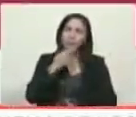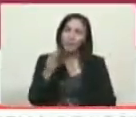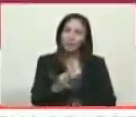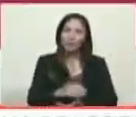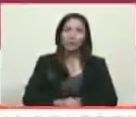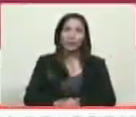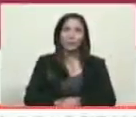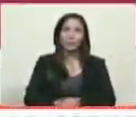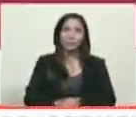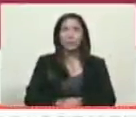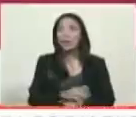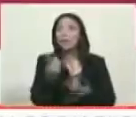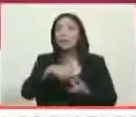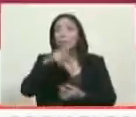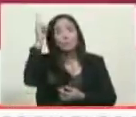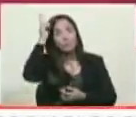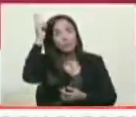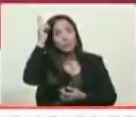nuestros hermanos indígenas,